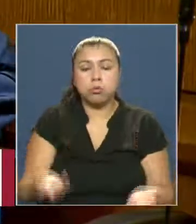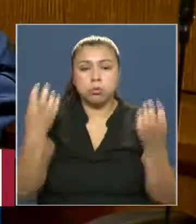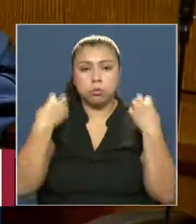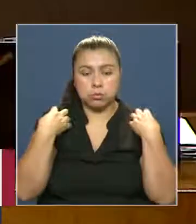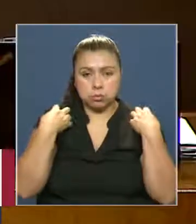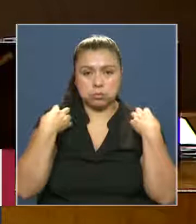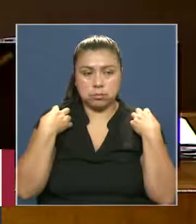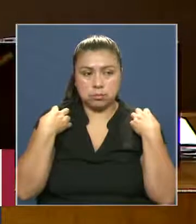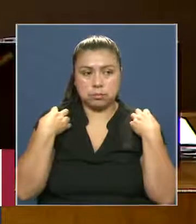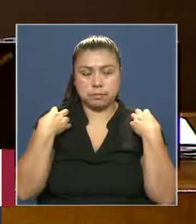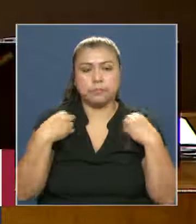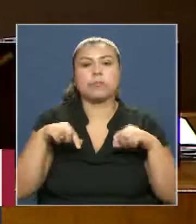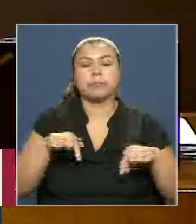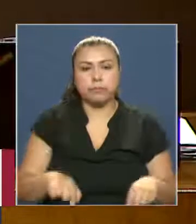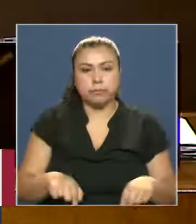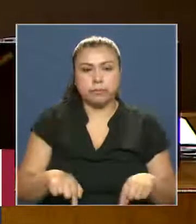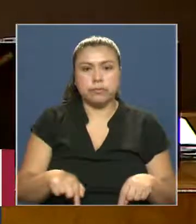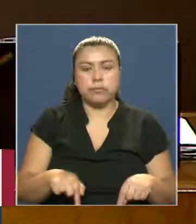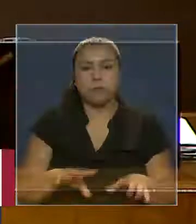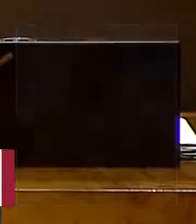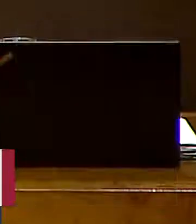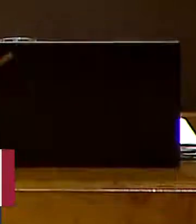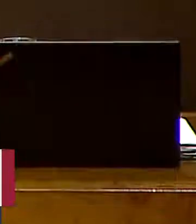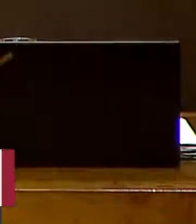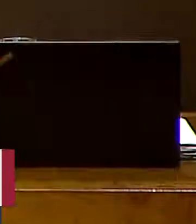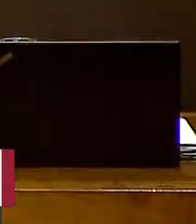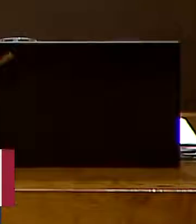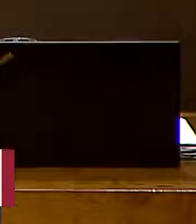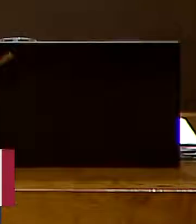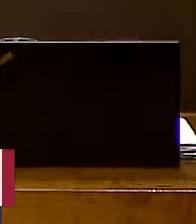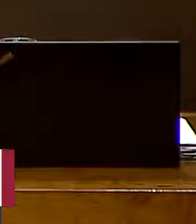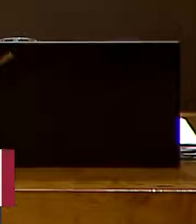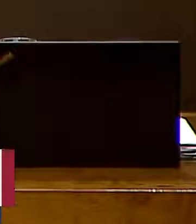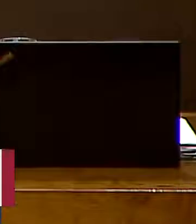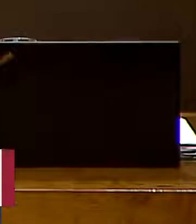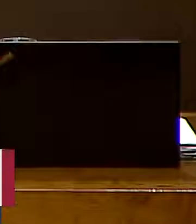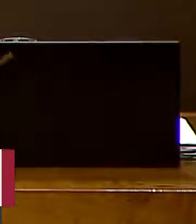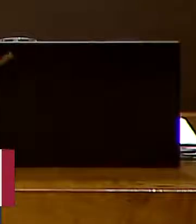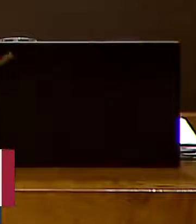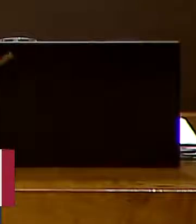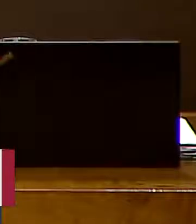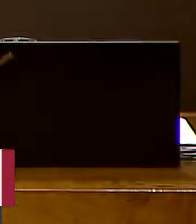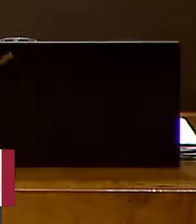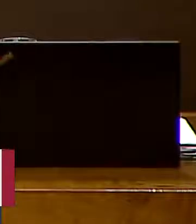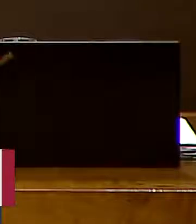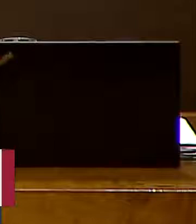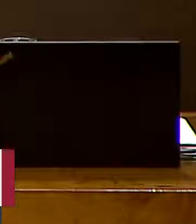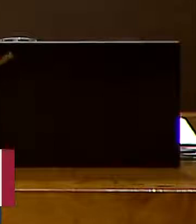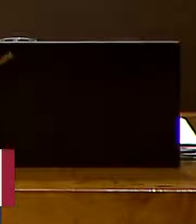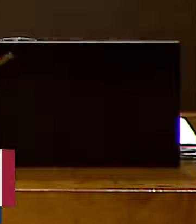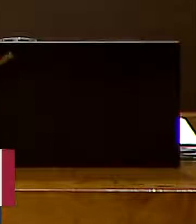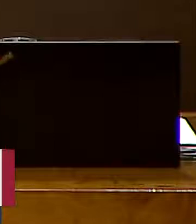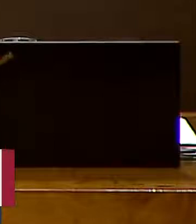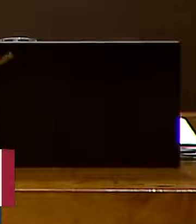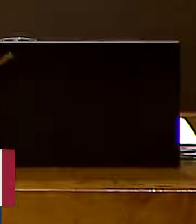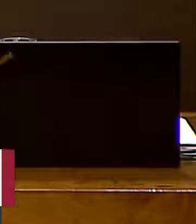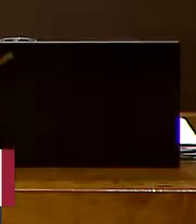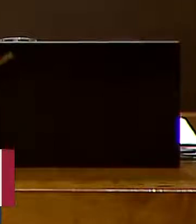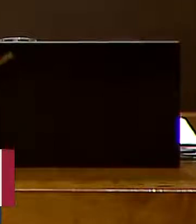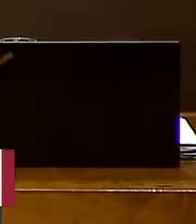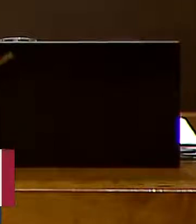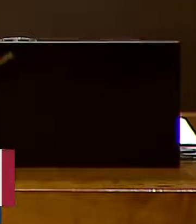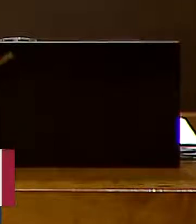Presidenta. Gracias, diputado Fidel Espinosa. Solo señalar que quedan 15 minutos para este debate, por tanto las inscripciones, digamos, que están